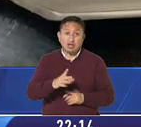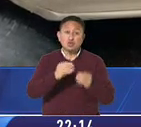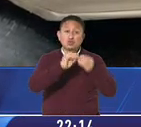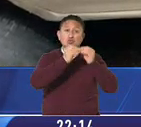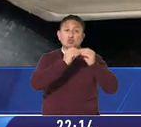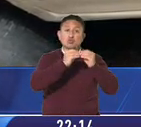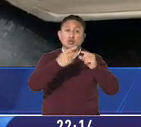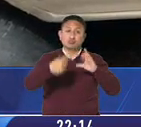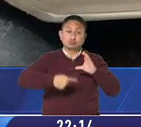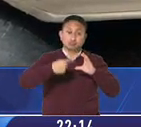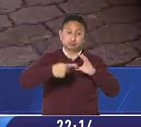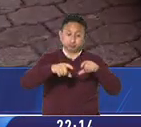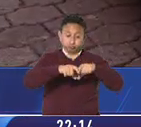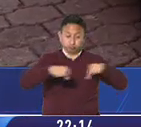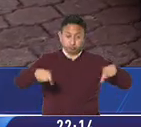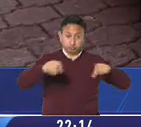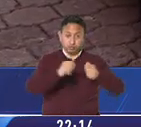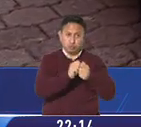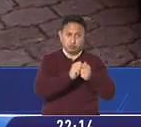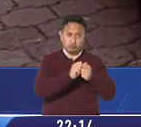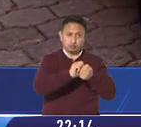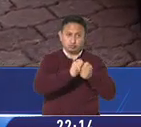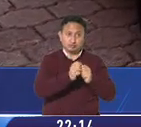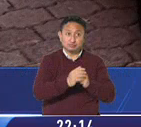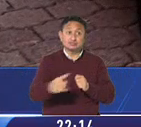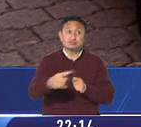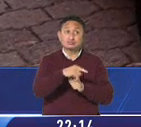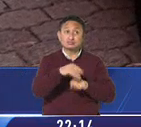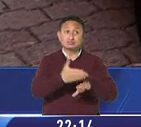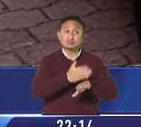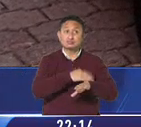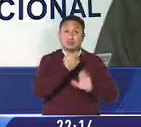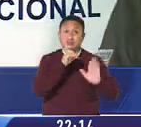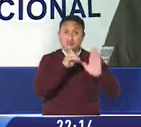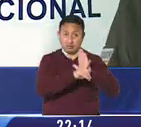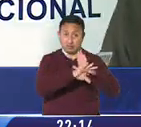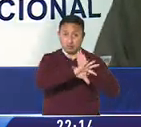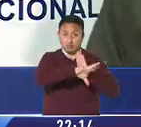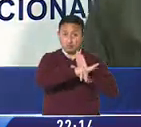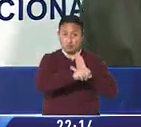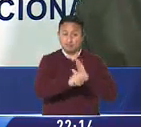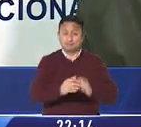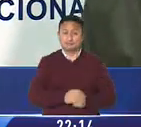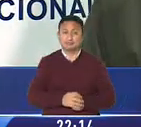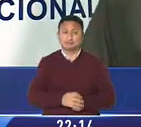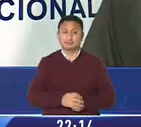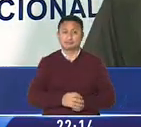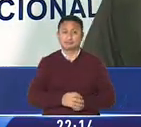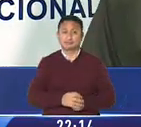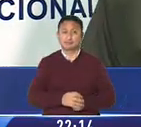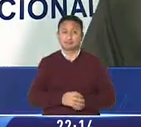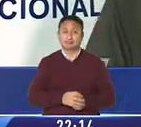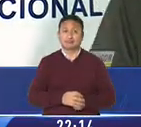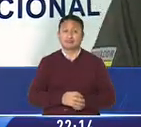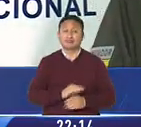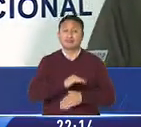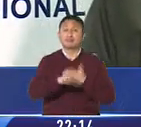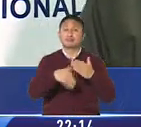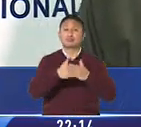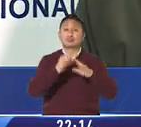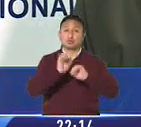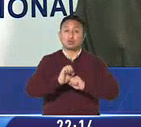de motores y chasis. Varios de los carros estaban reportados como robados. Ha existido un incremento a nivel